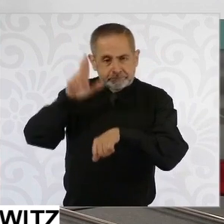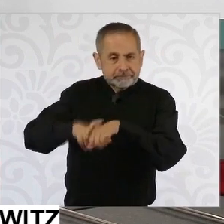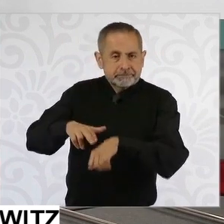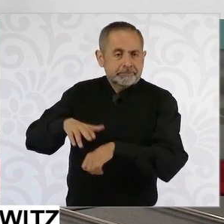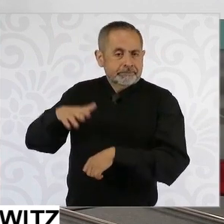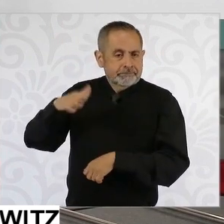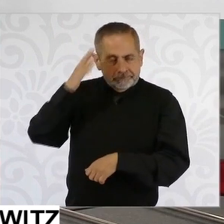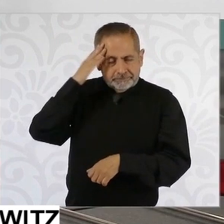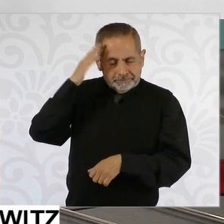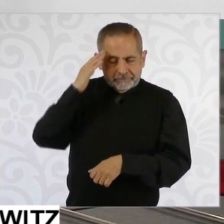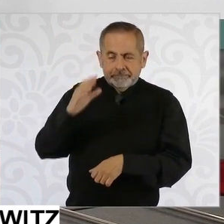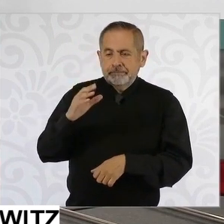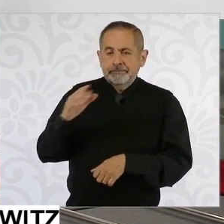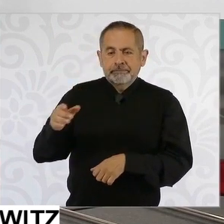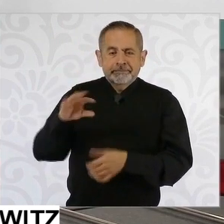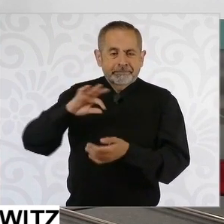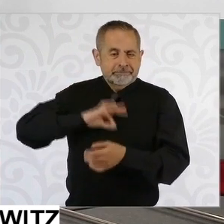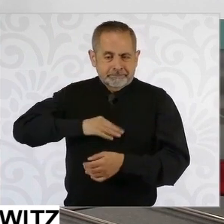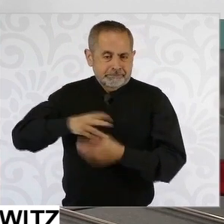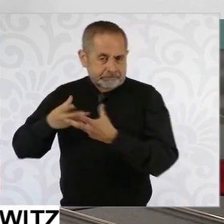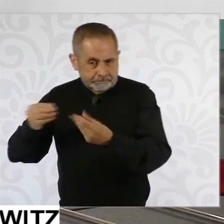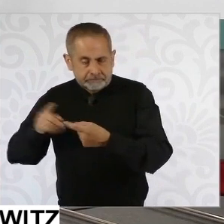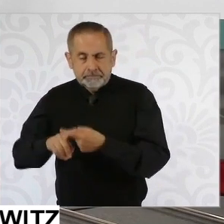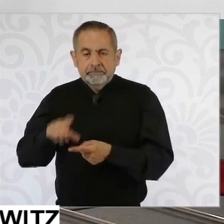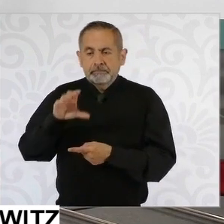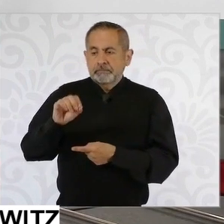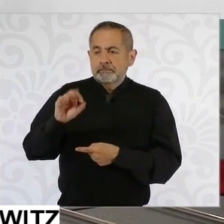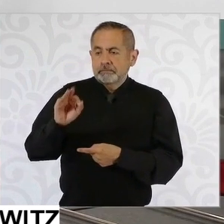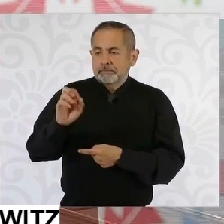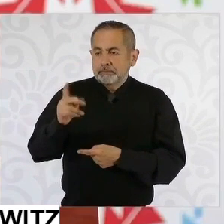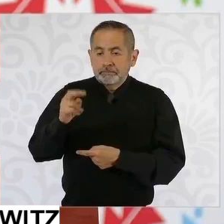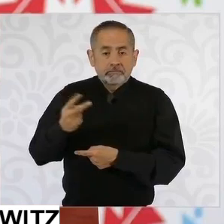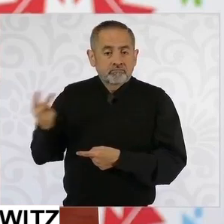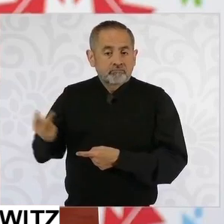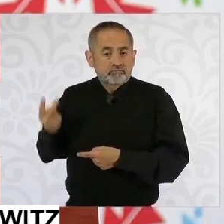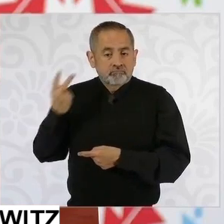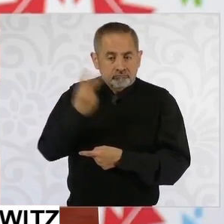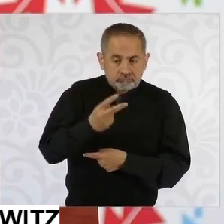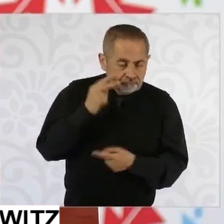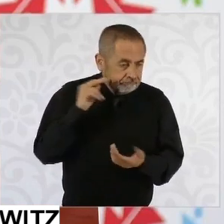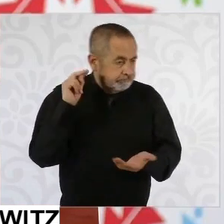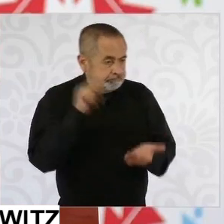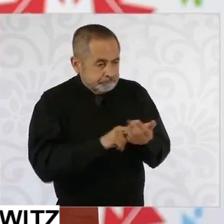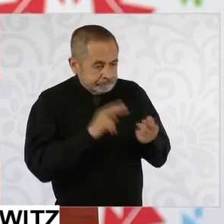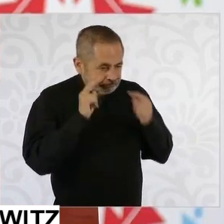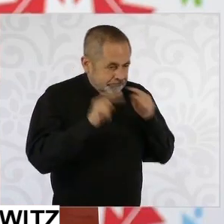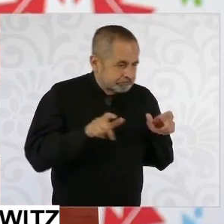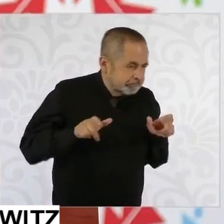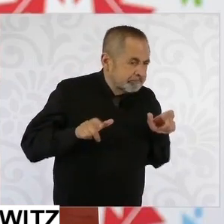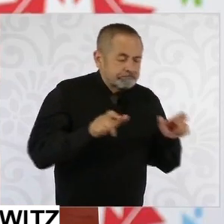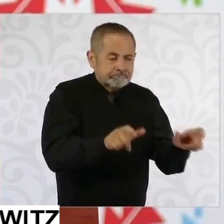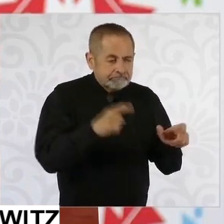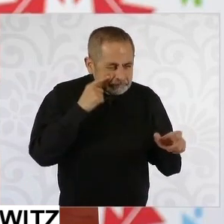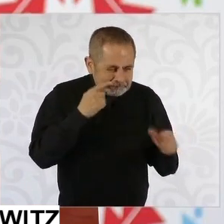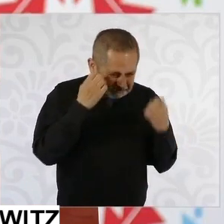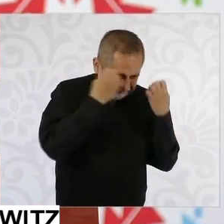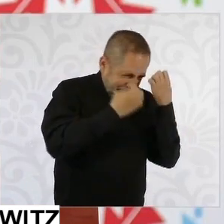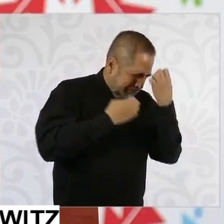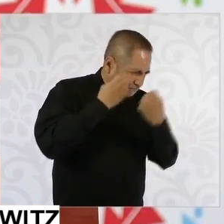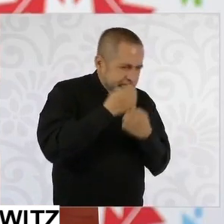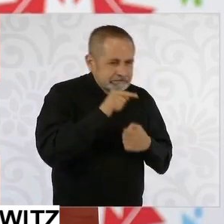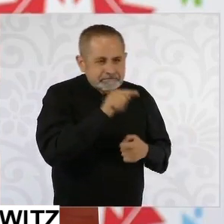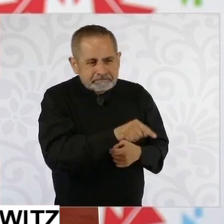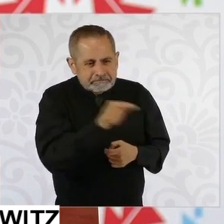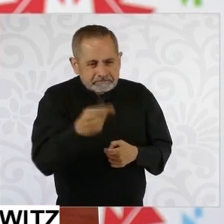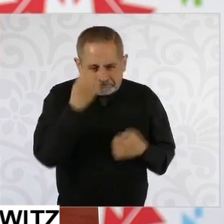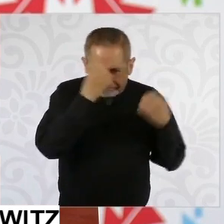Epidemiología y COFEPRIS instalaron un comando operativo en el sitio y se reforzó la búsqueda de casos a